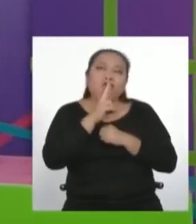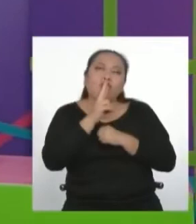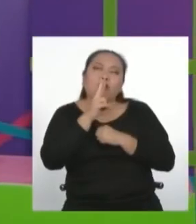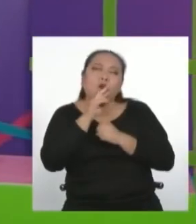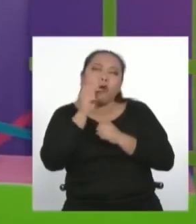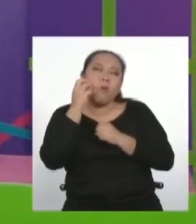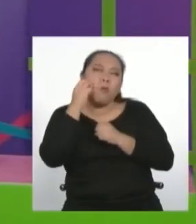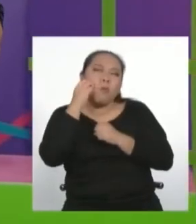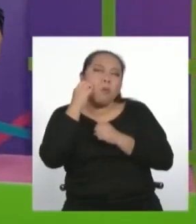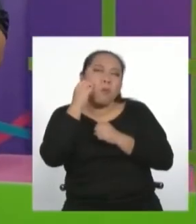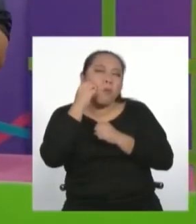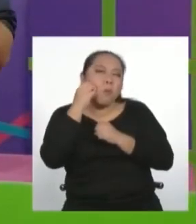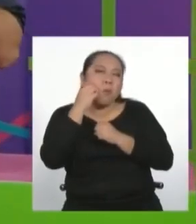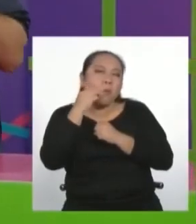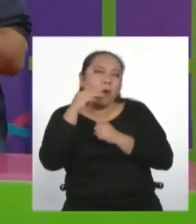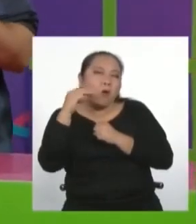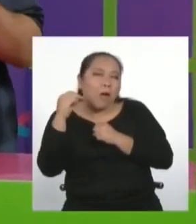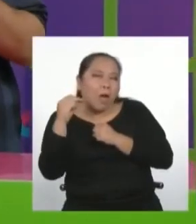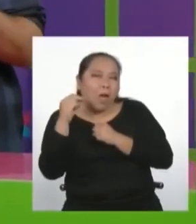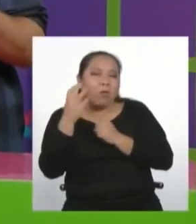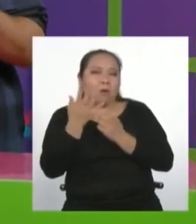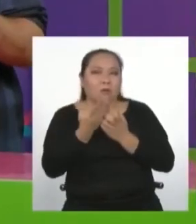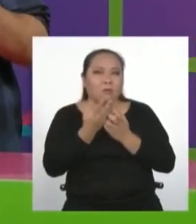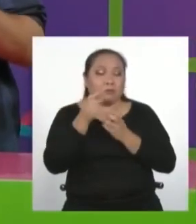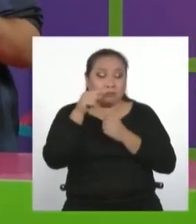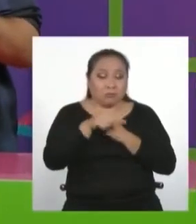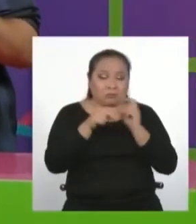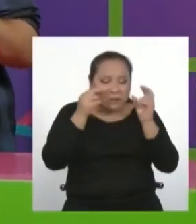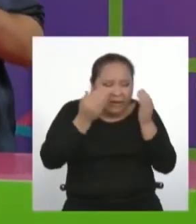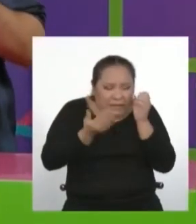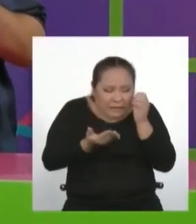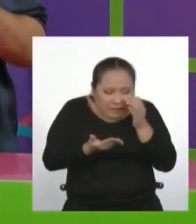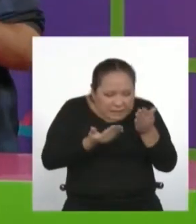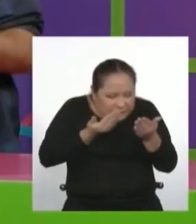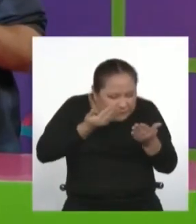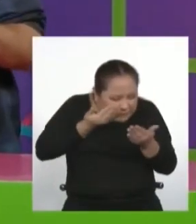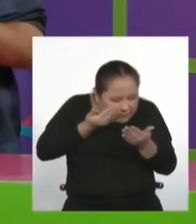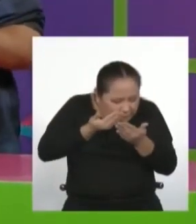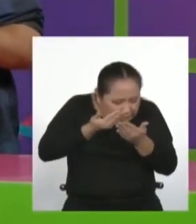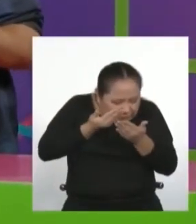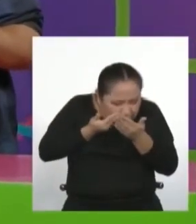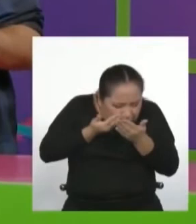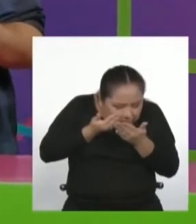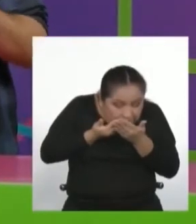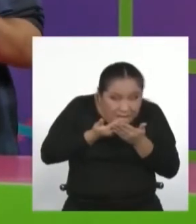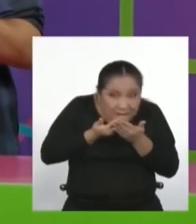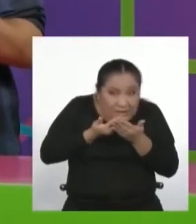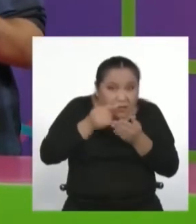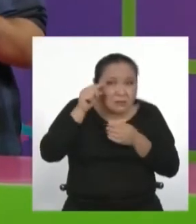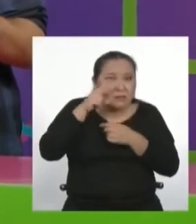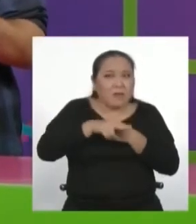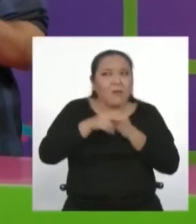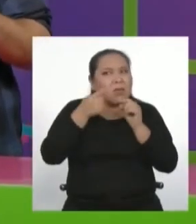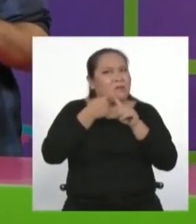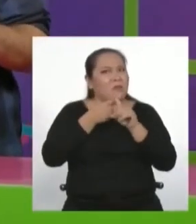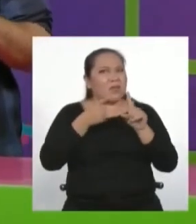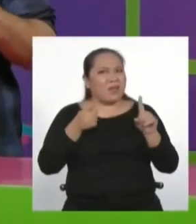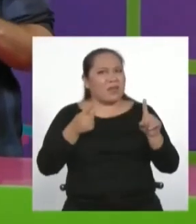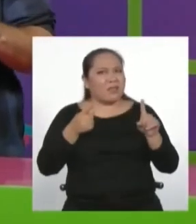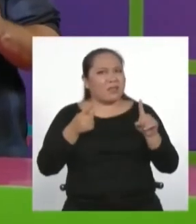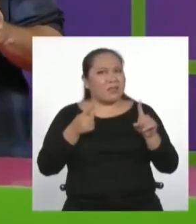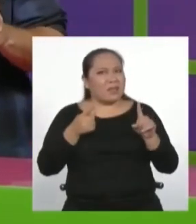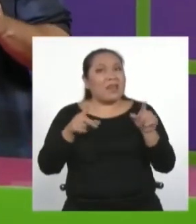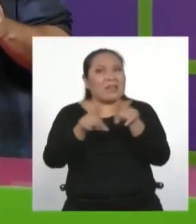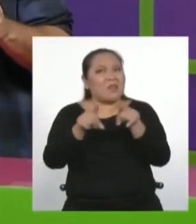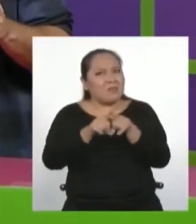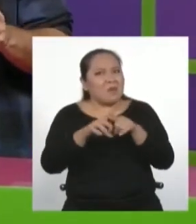que cuando lo vemos muy, pero muy de cerca, las cosas no solo se ven distintas, sino que nos damos cuenta que podemos